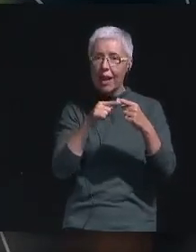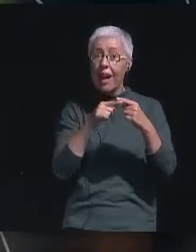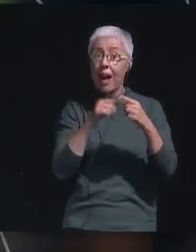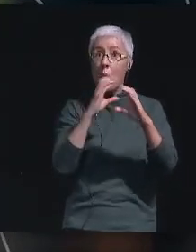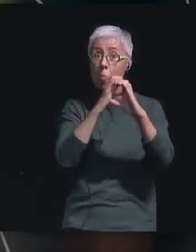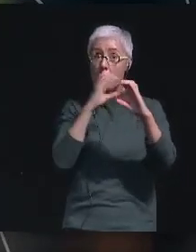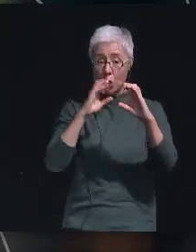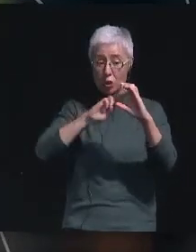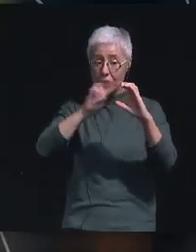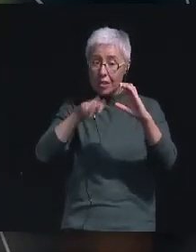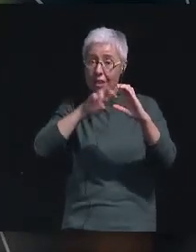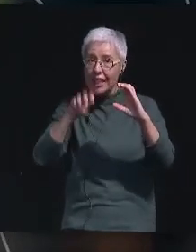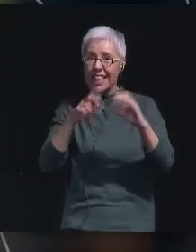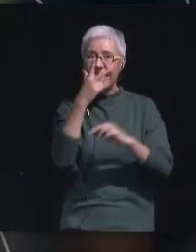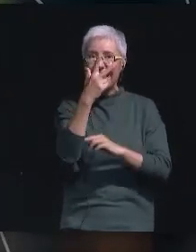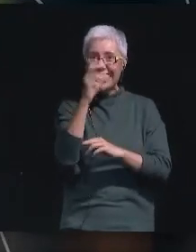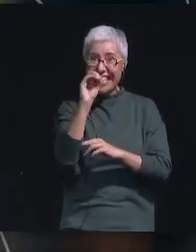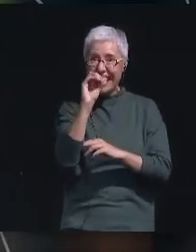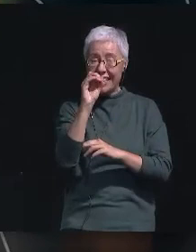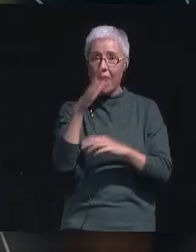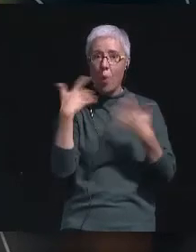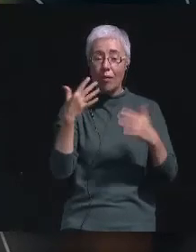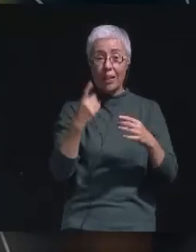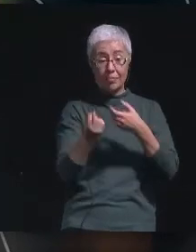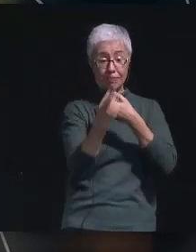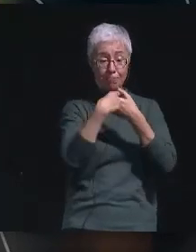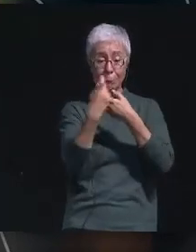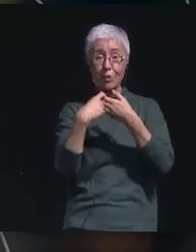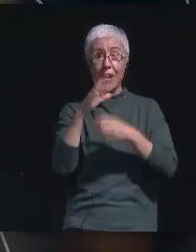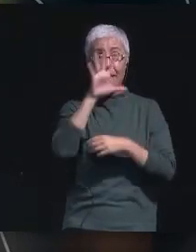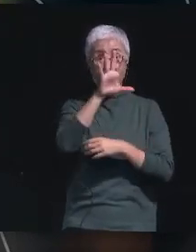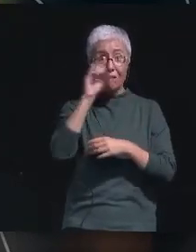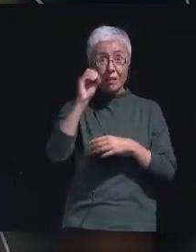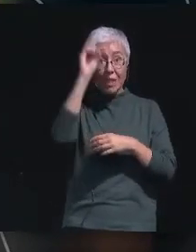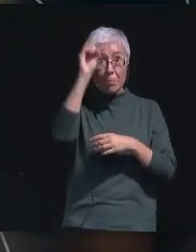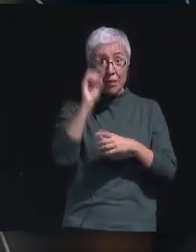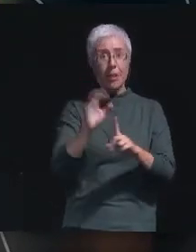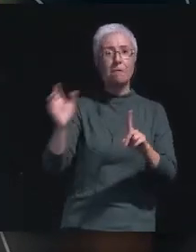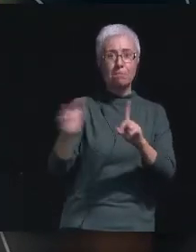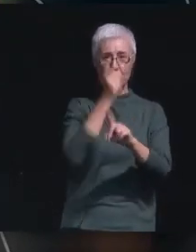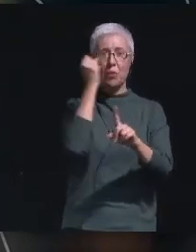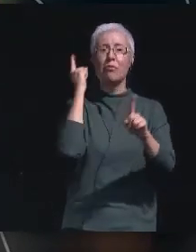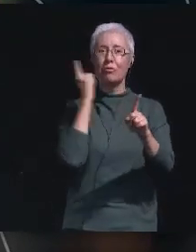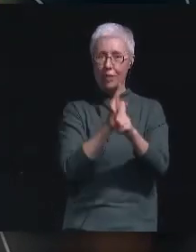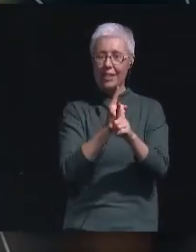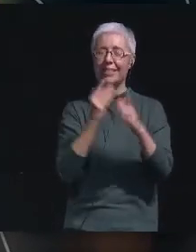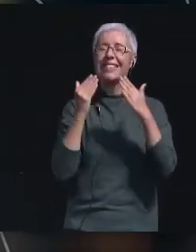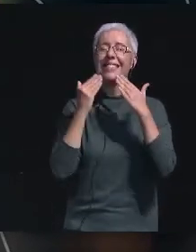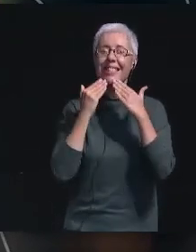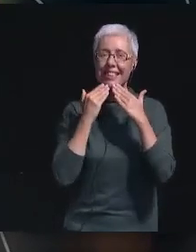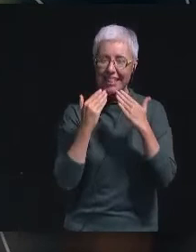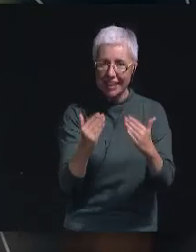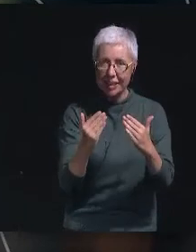30. Lo habéis adivinado el 50% de todos los que habéis participado. Bueno, no está mal, ¿eh? Muchas gracias por vuestra